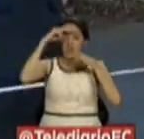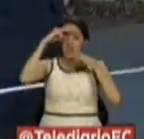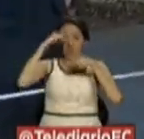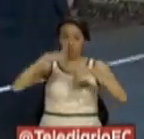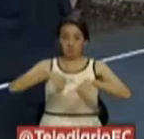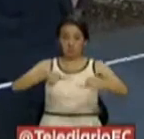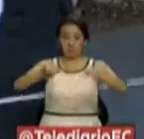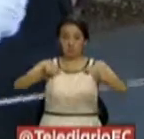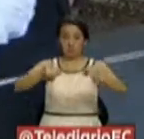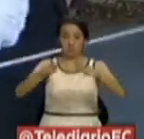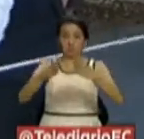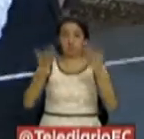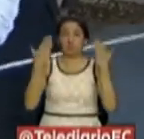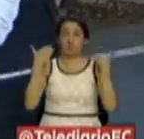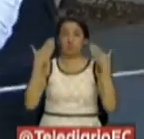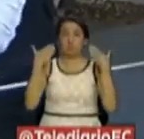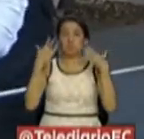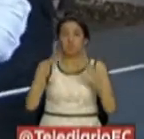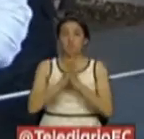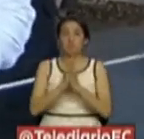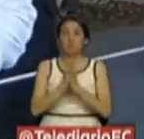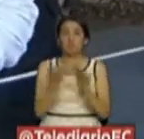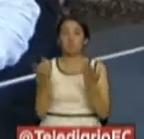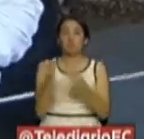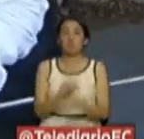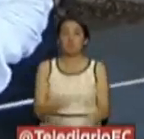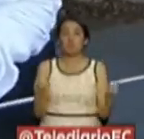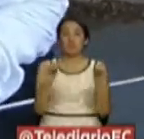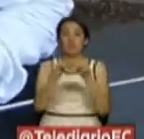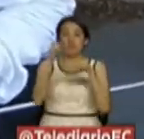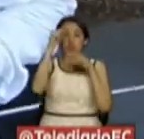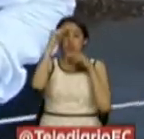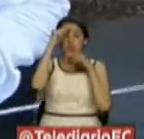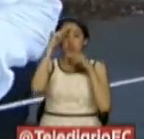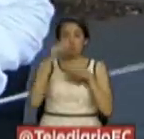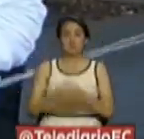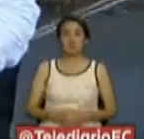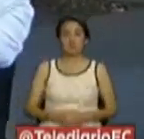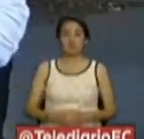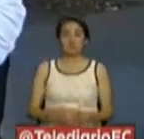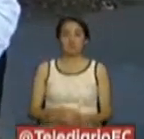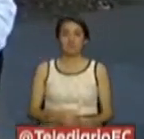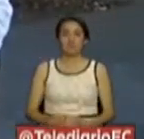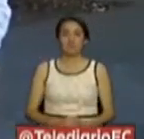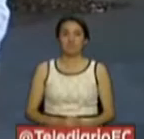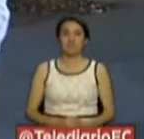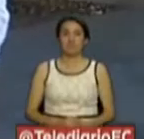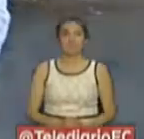nuevamente con más novedades acá desde el Colegio Nacional Vicente Rocafuerte y con más noticias en Telediario.